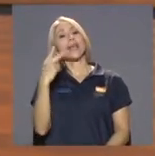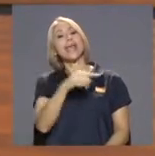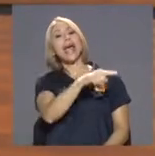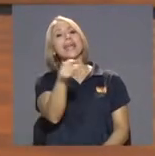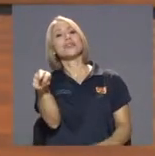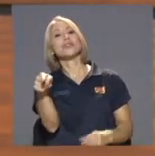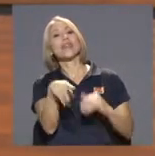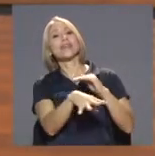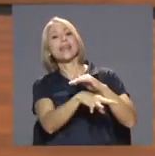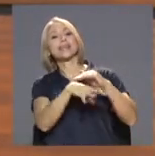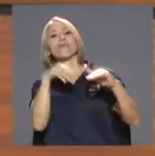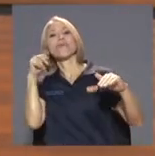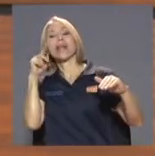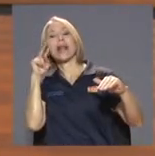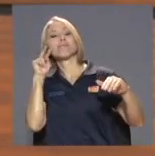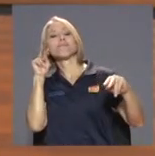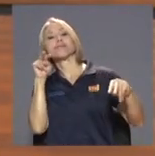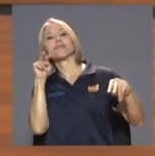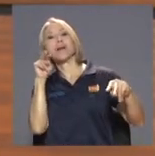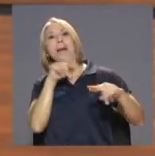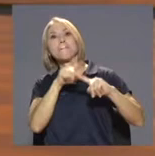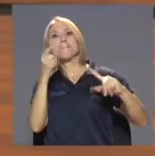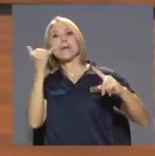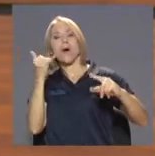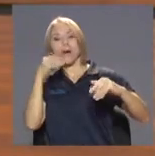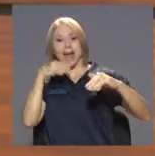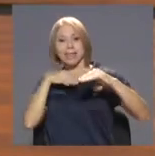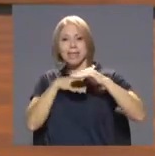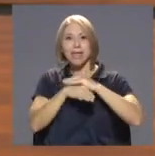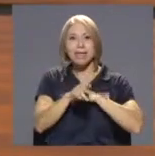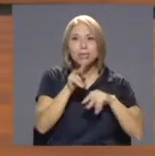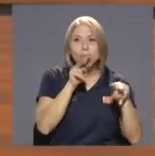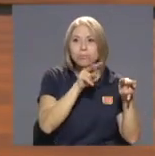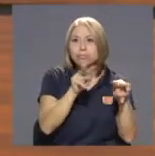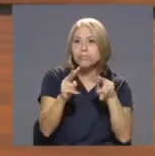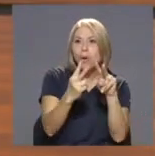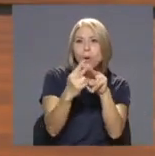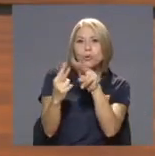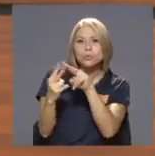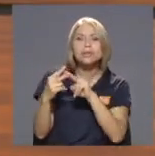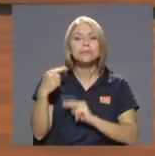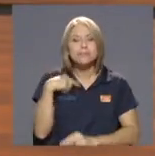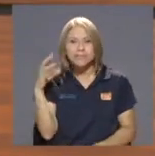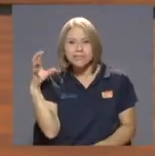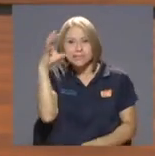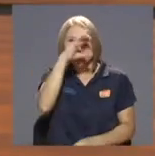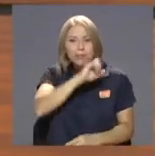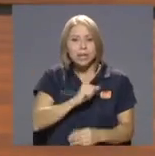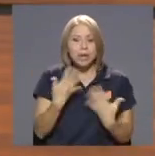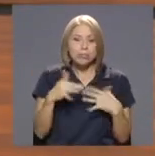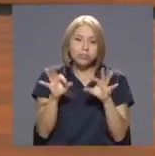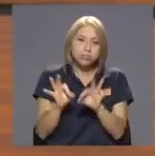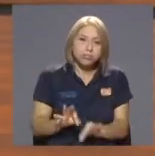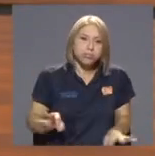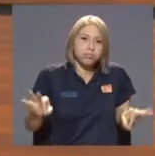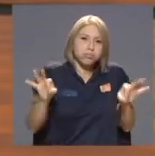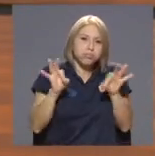vemos desde fuera, pero estando desde dentro y conociéndolos, uno se da cuenta del valor profesional y del valor humano que tienen